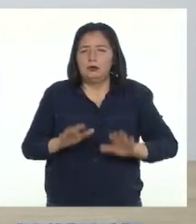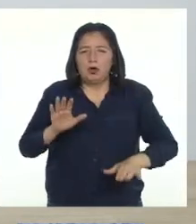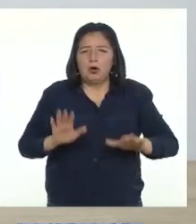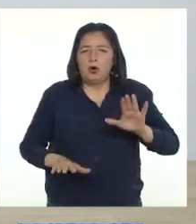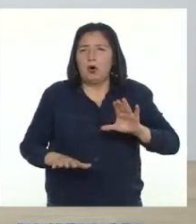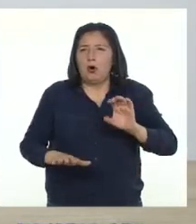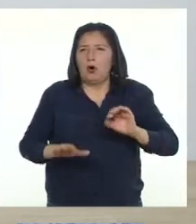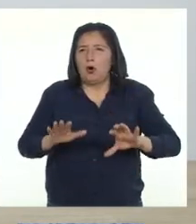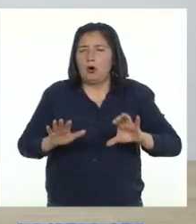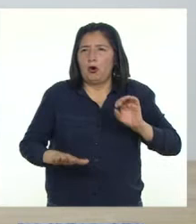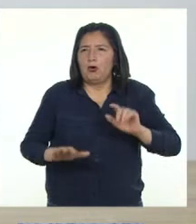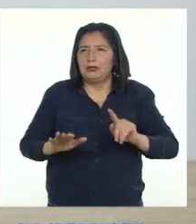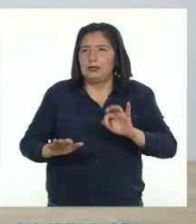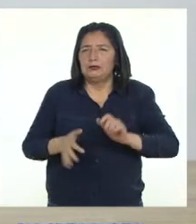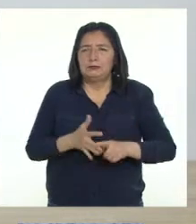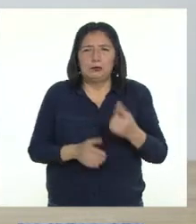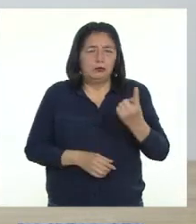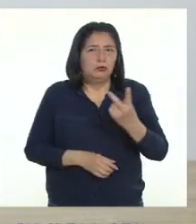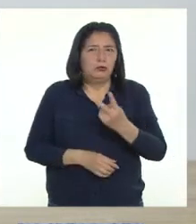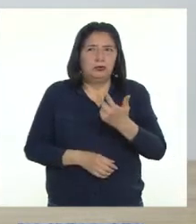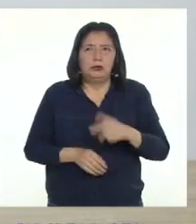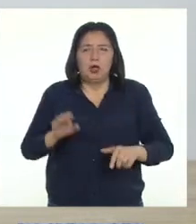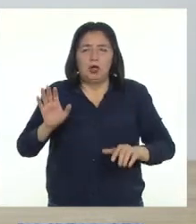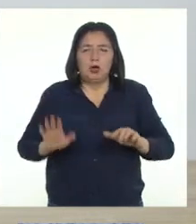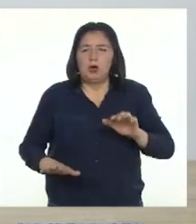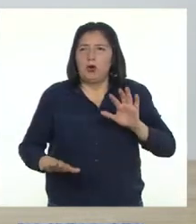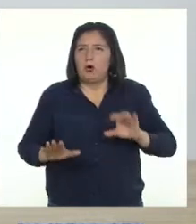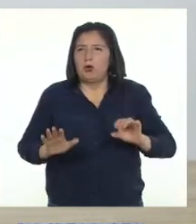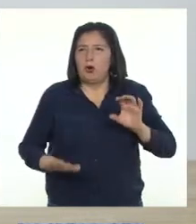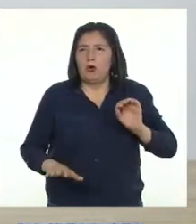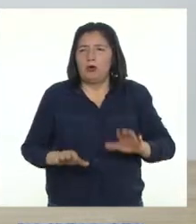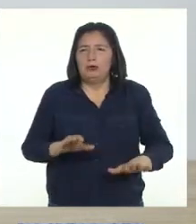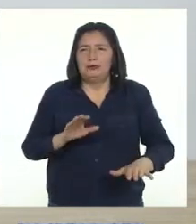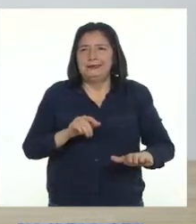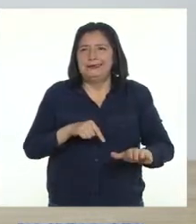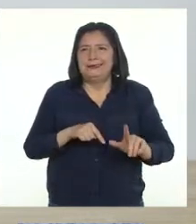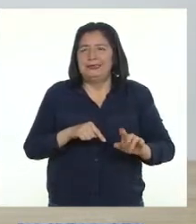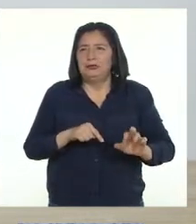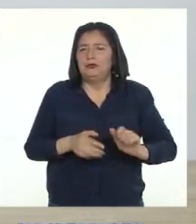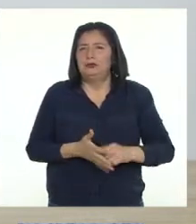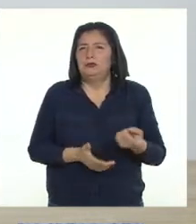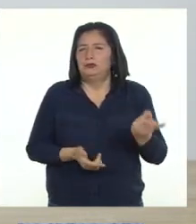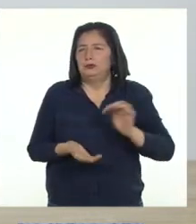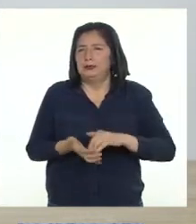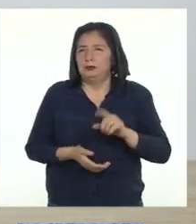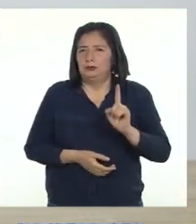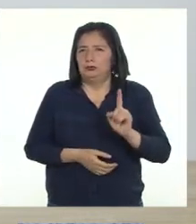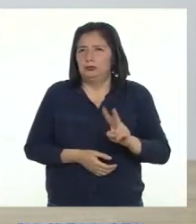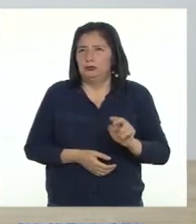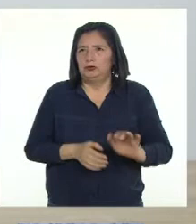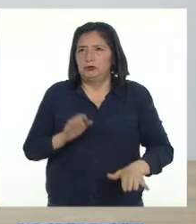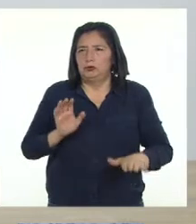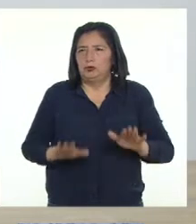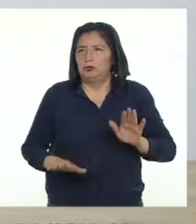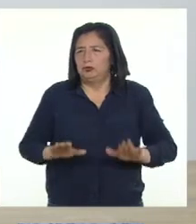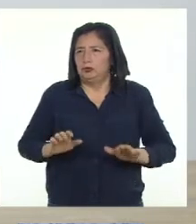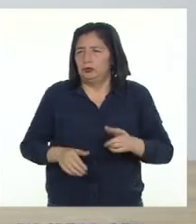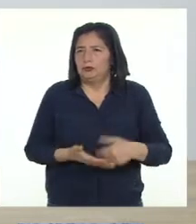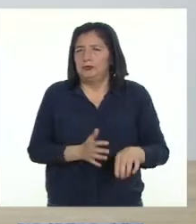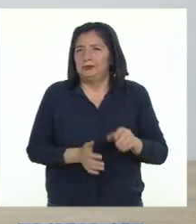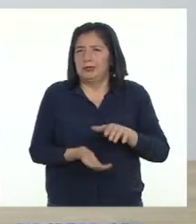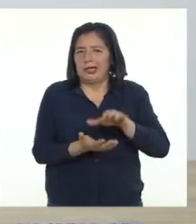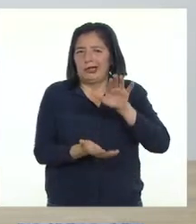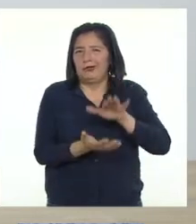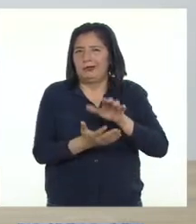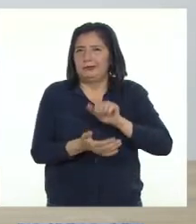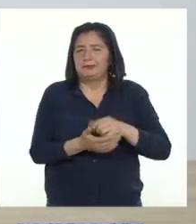3, 2, 1, va. Cocodrilo. 3, 2, 1, va. Cocodrilo. Y ahora